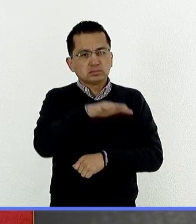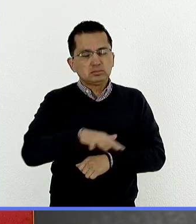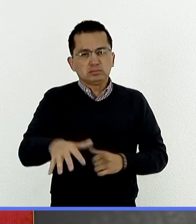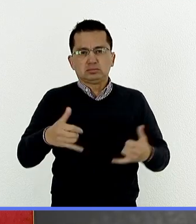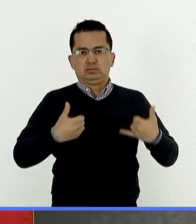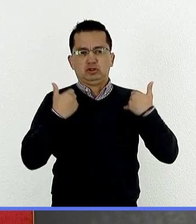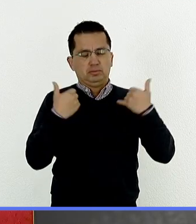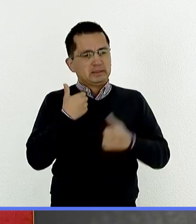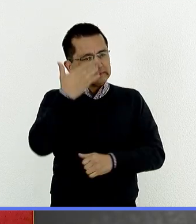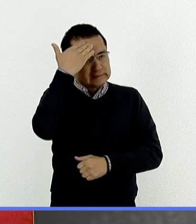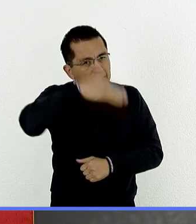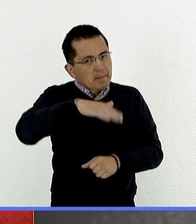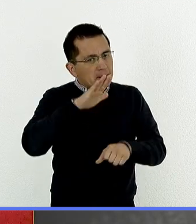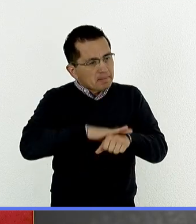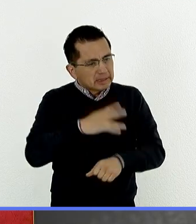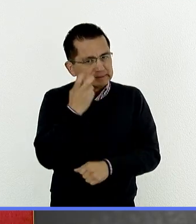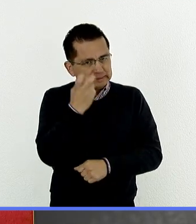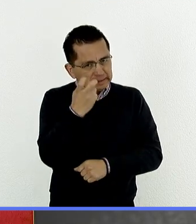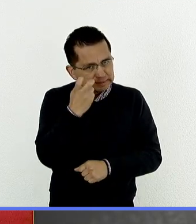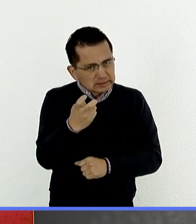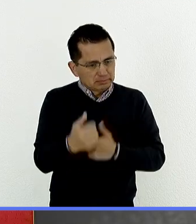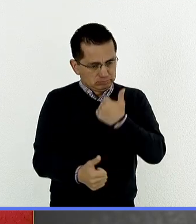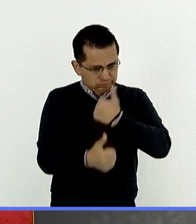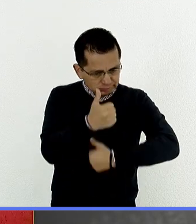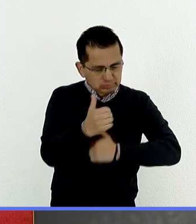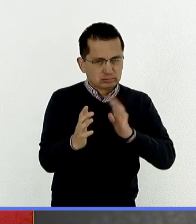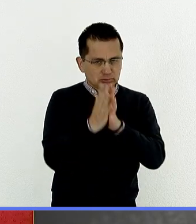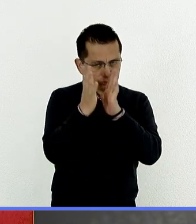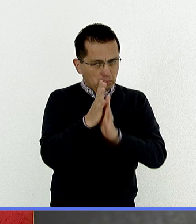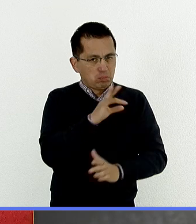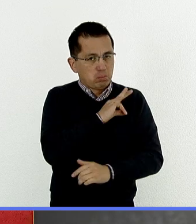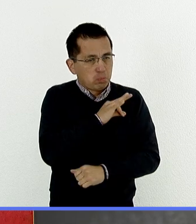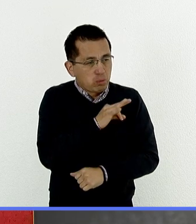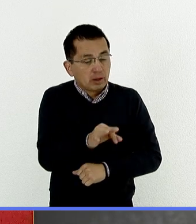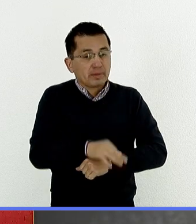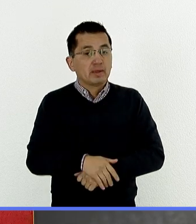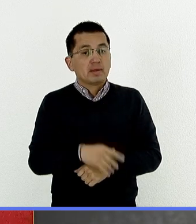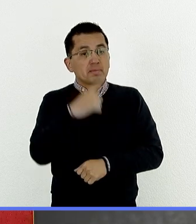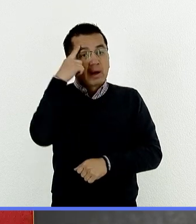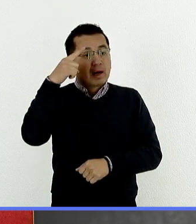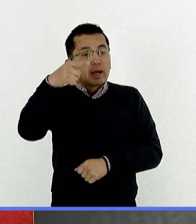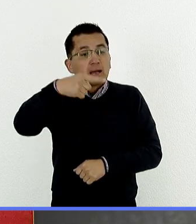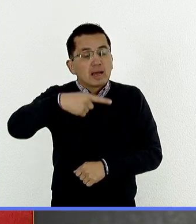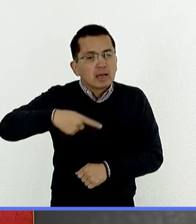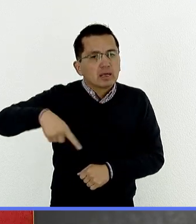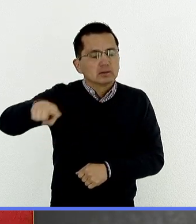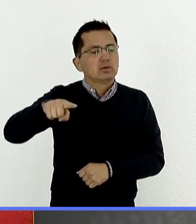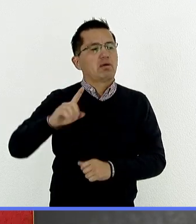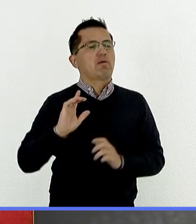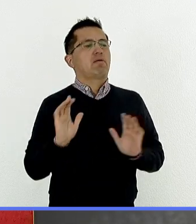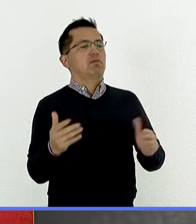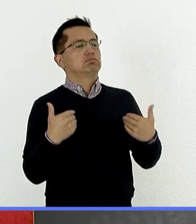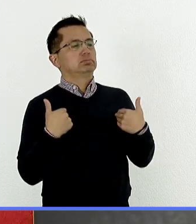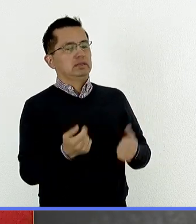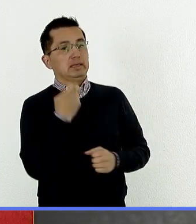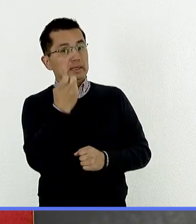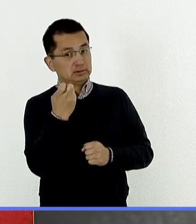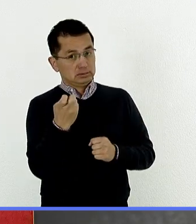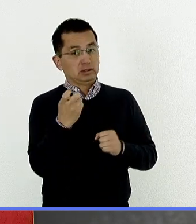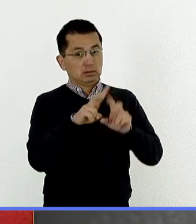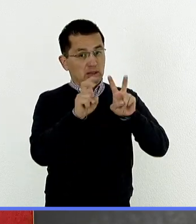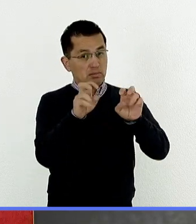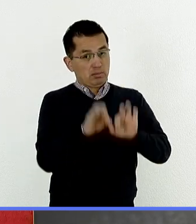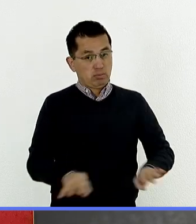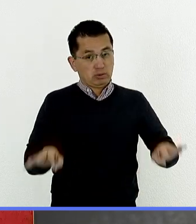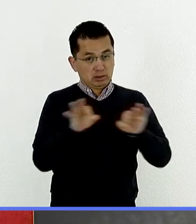jóvenes y interesarlos por un asunto que está en el realmente en la clave para tener un futuro sustentable